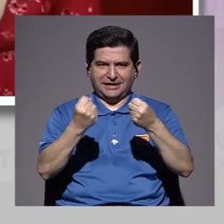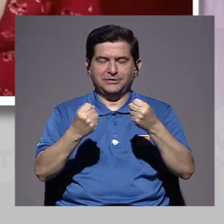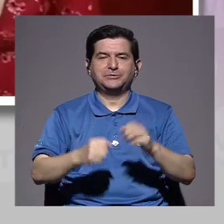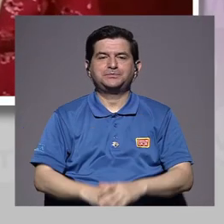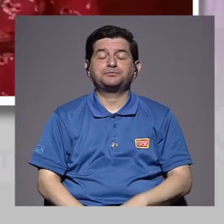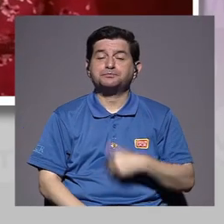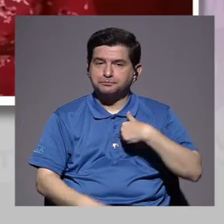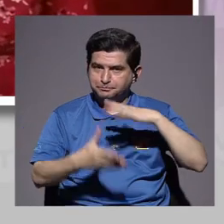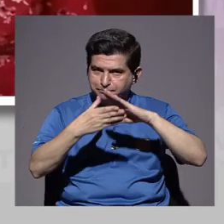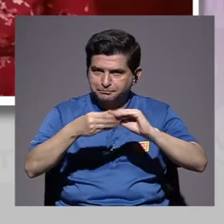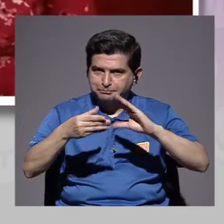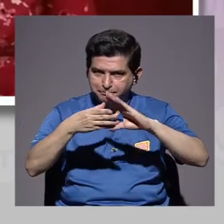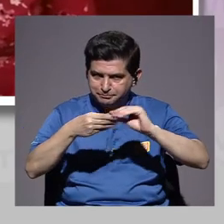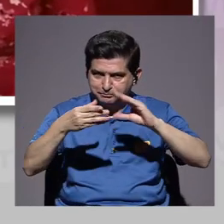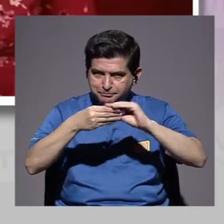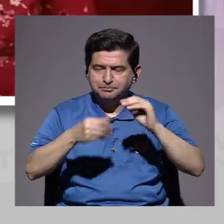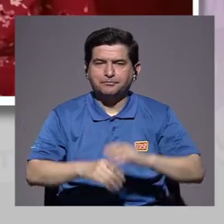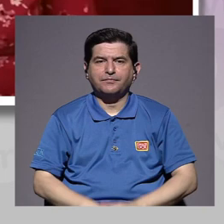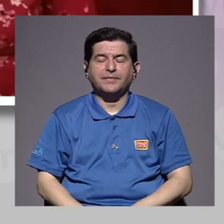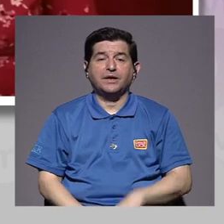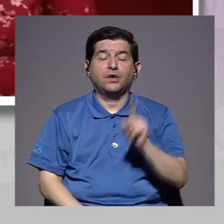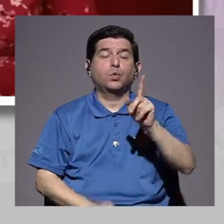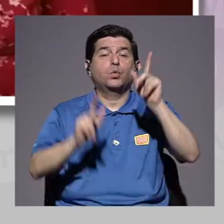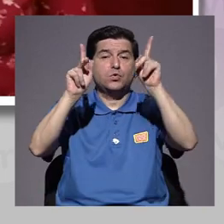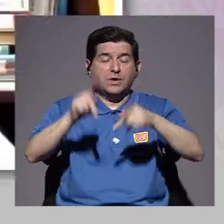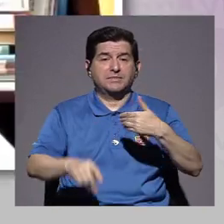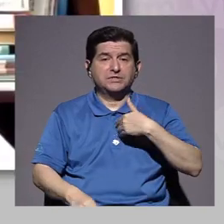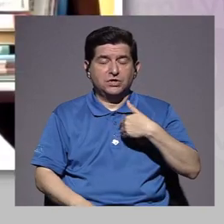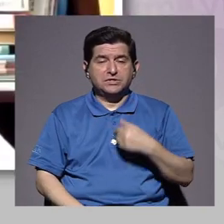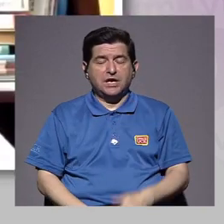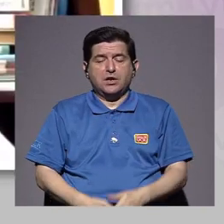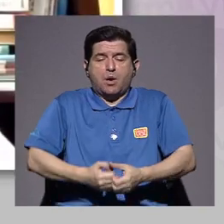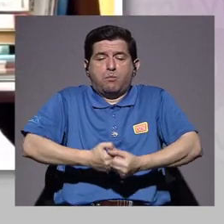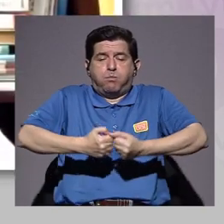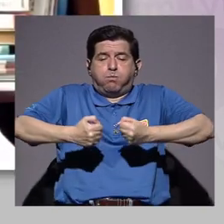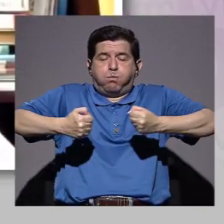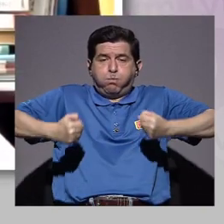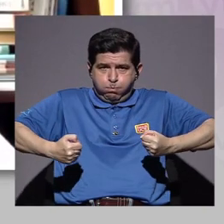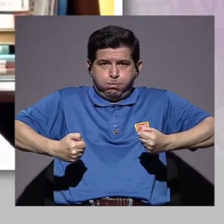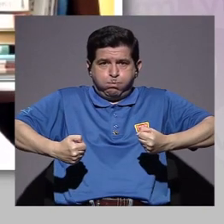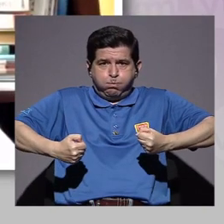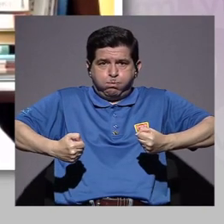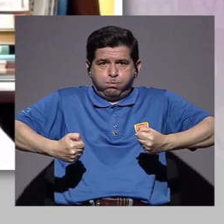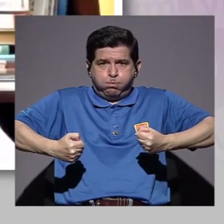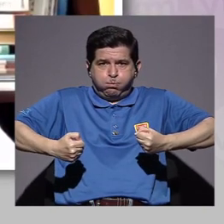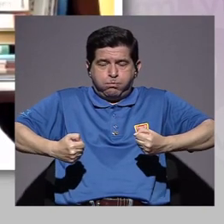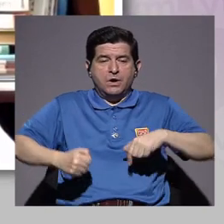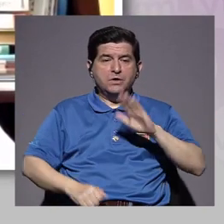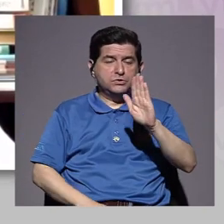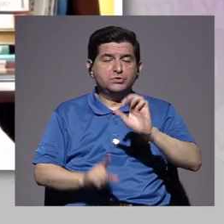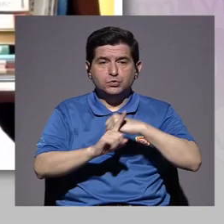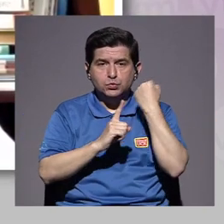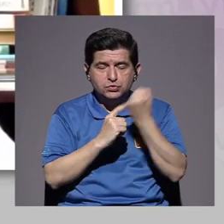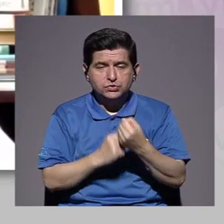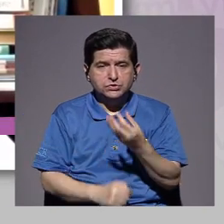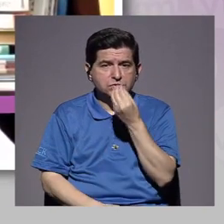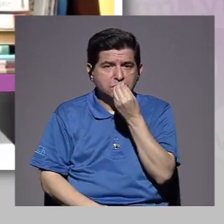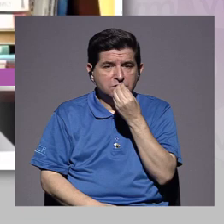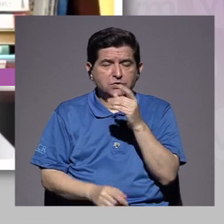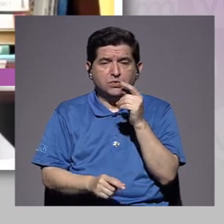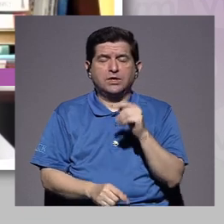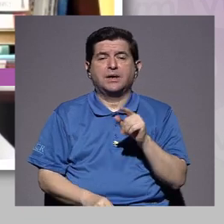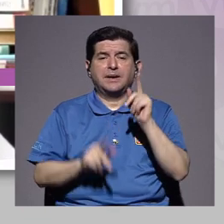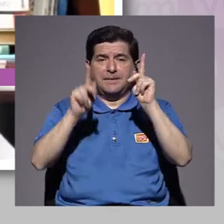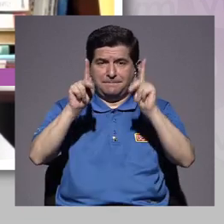salud. Porque le cuento, si hay una persona que tiene sobrepeso y obesidad, ese estado nutricional hace